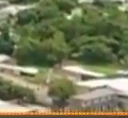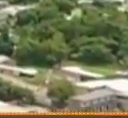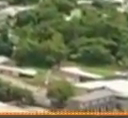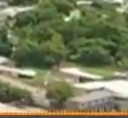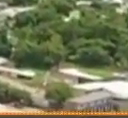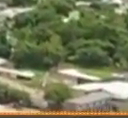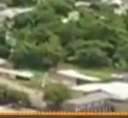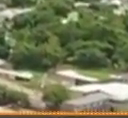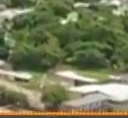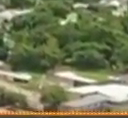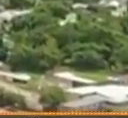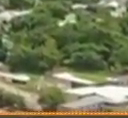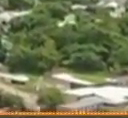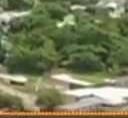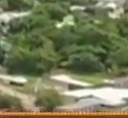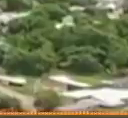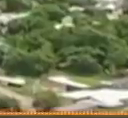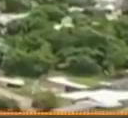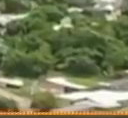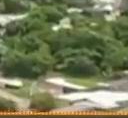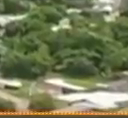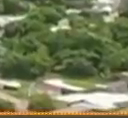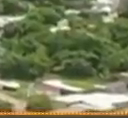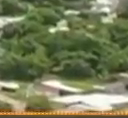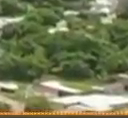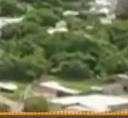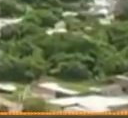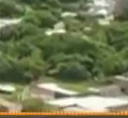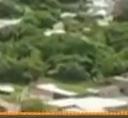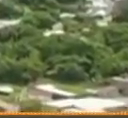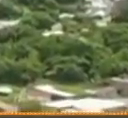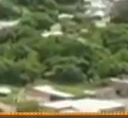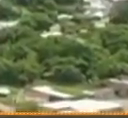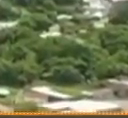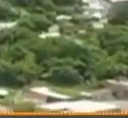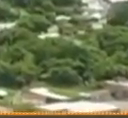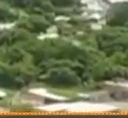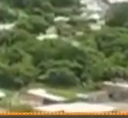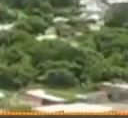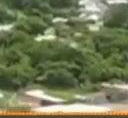de bendiciones, de todas las bendiciones de los pueblos originarios ancestrales de